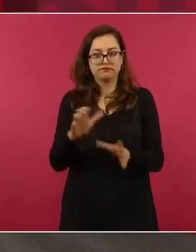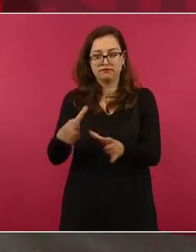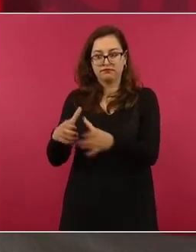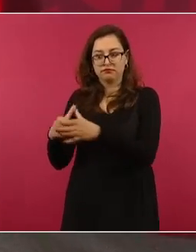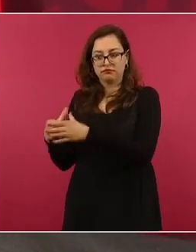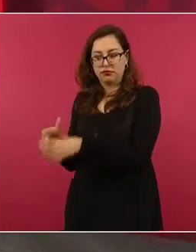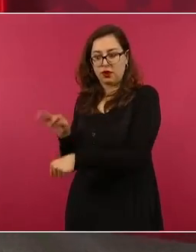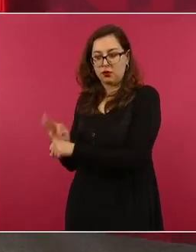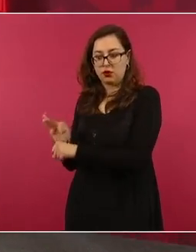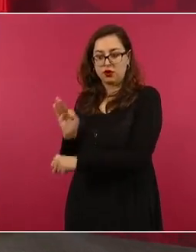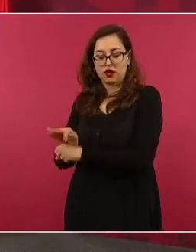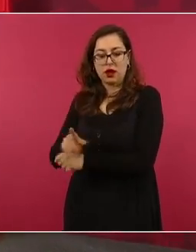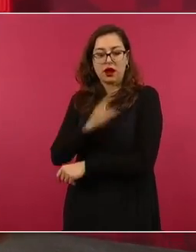extrema